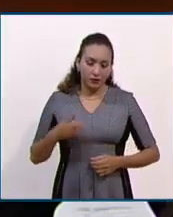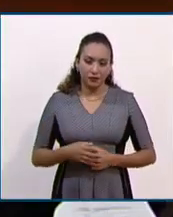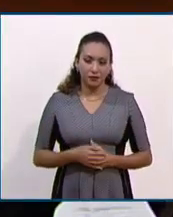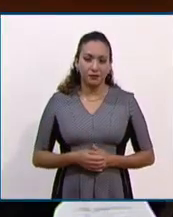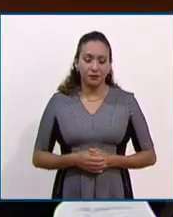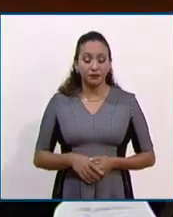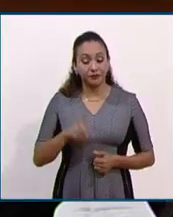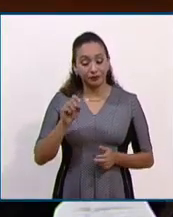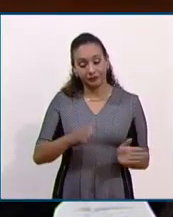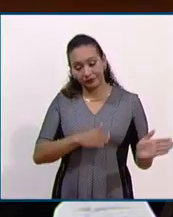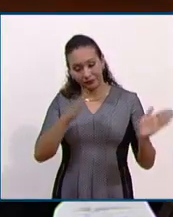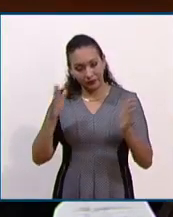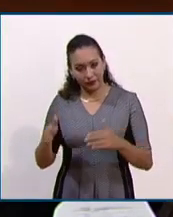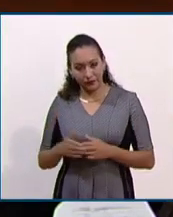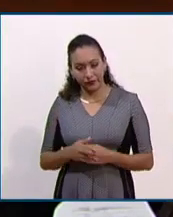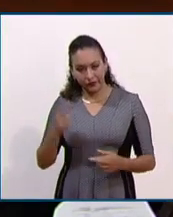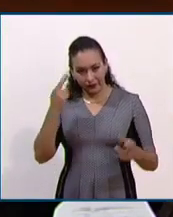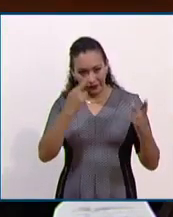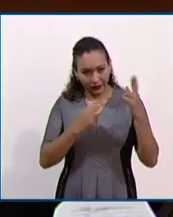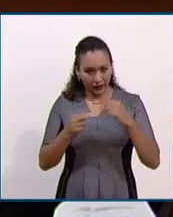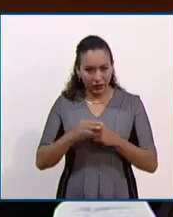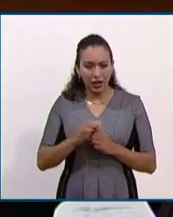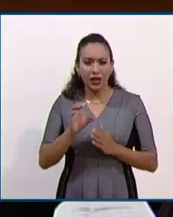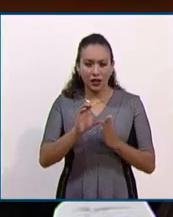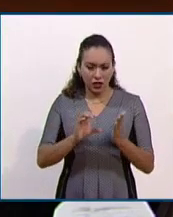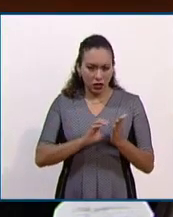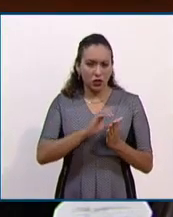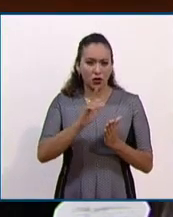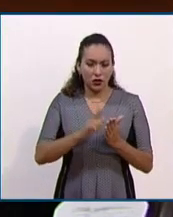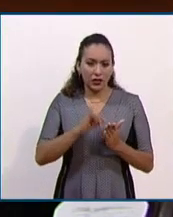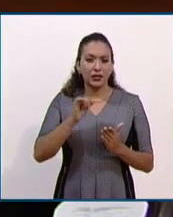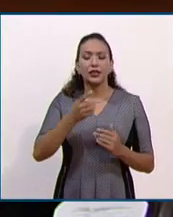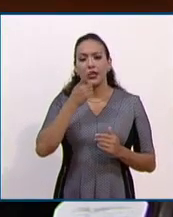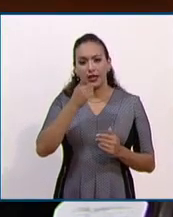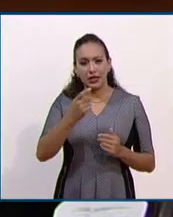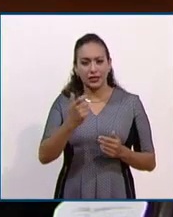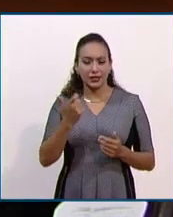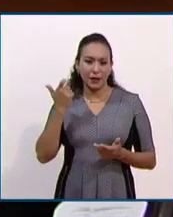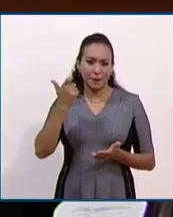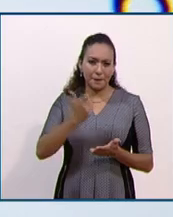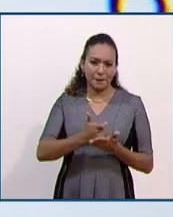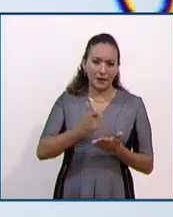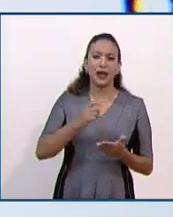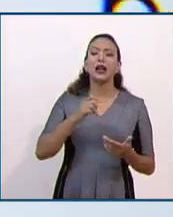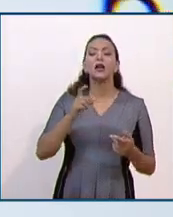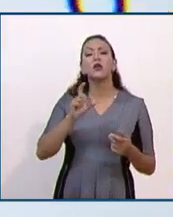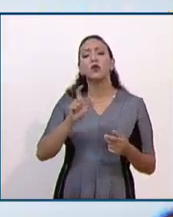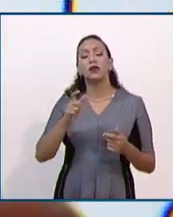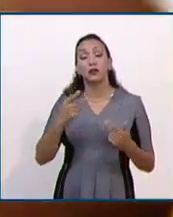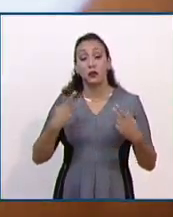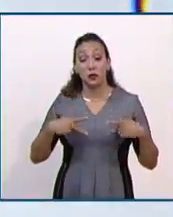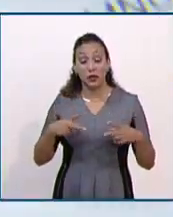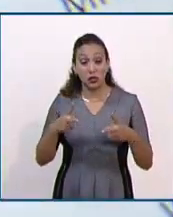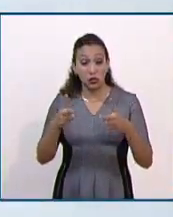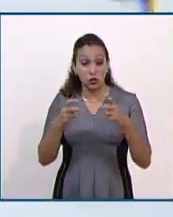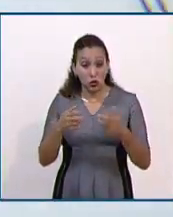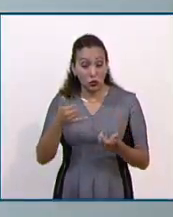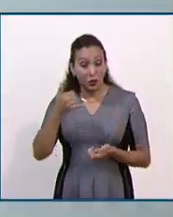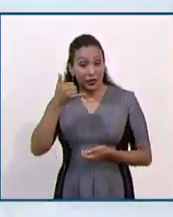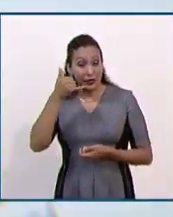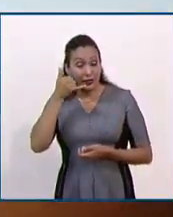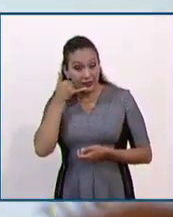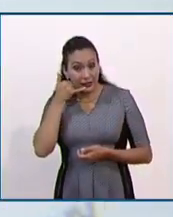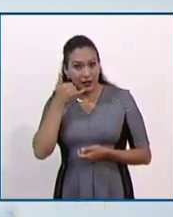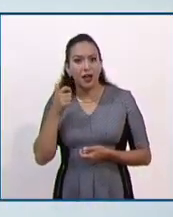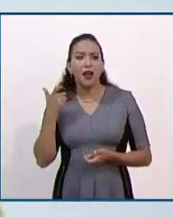Por otra parte, la primera sala resolvió que es constitucional el aumento de la sanción penal al delito de extorsión en la Ciudad de México cuando se